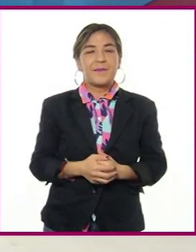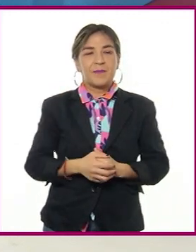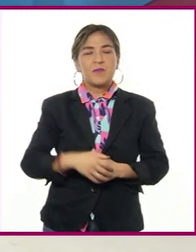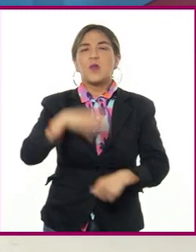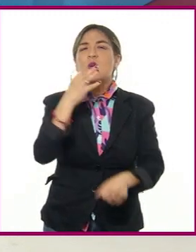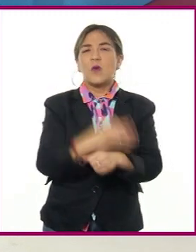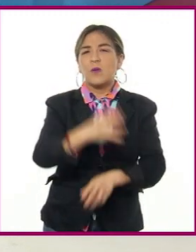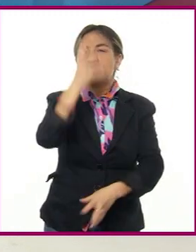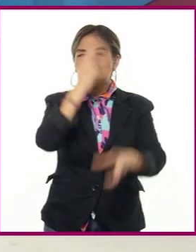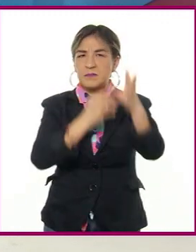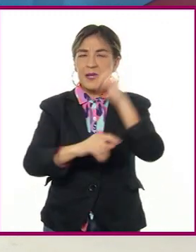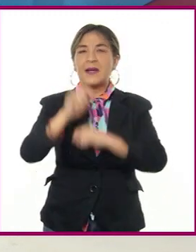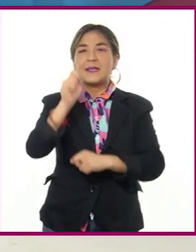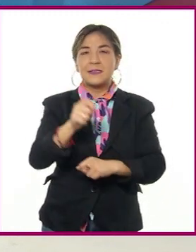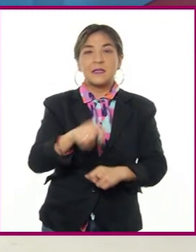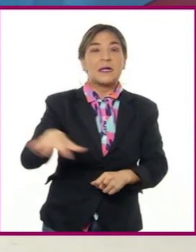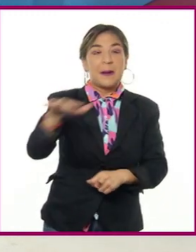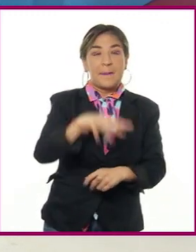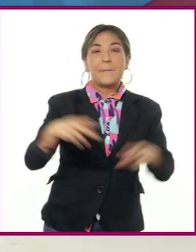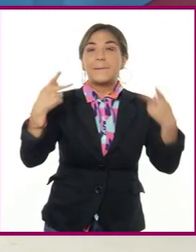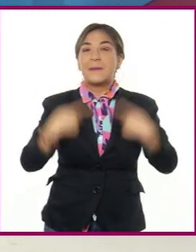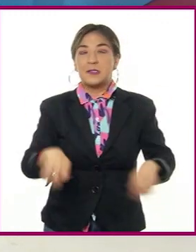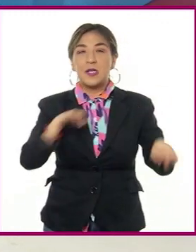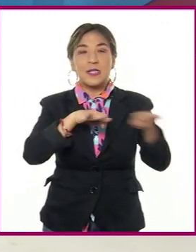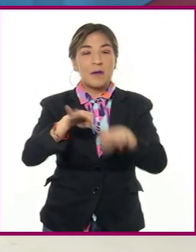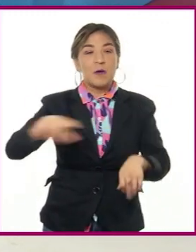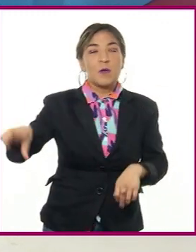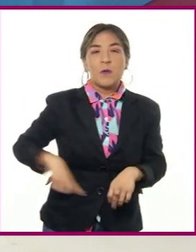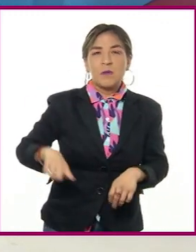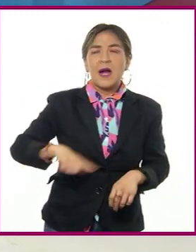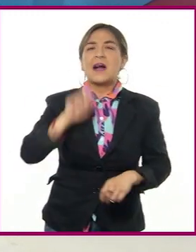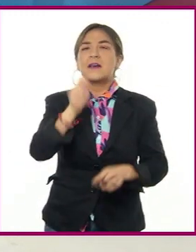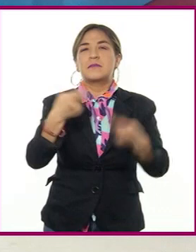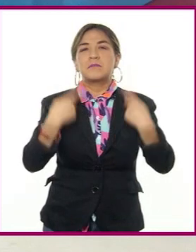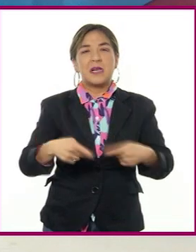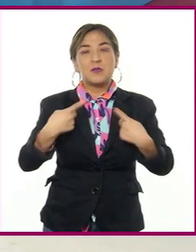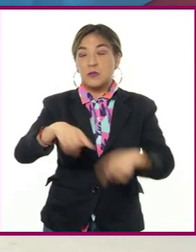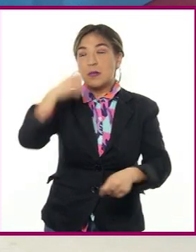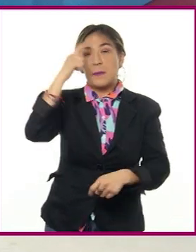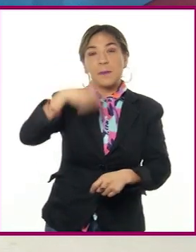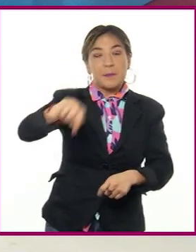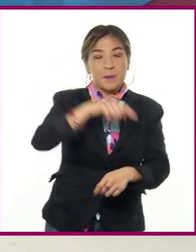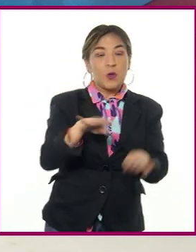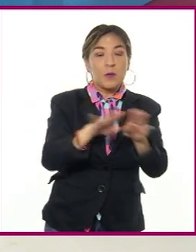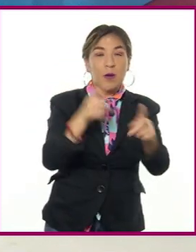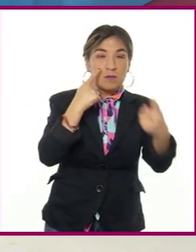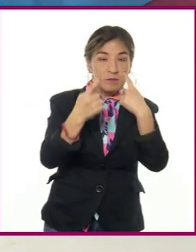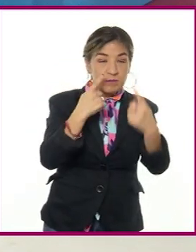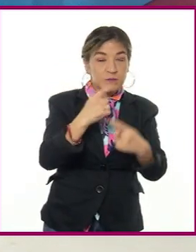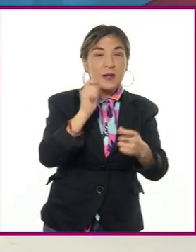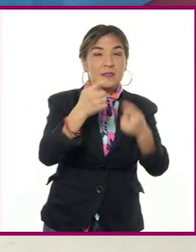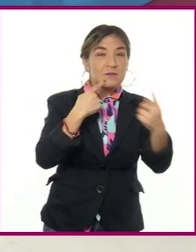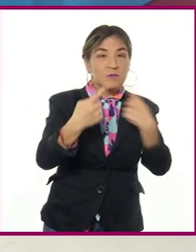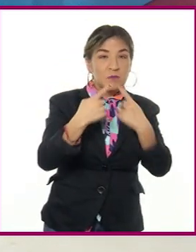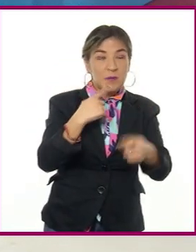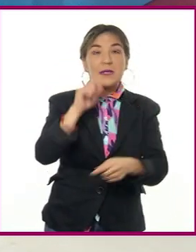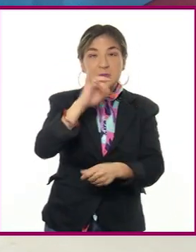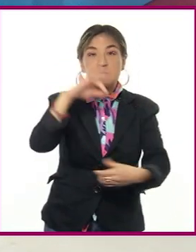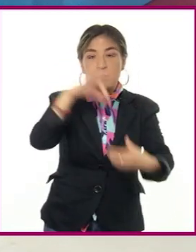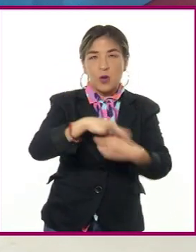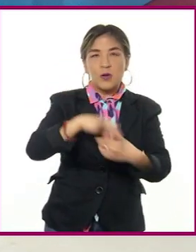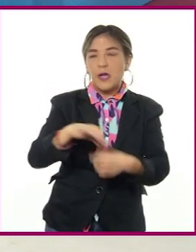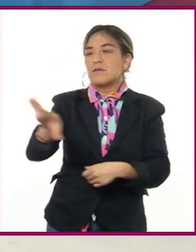Hemos aprendido que las servidoras y servidores públicos son personas electas mediante el voto para ocupar cargos públicos